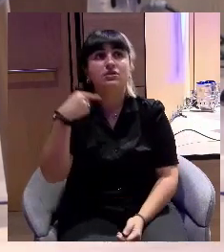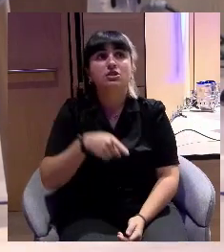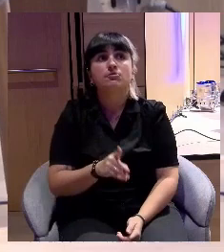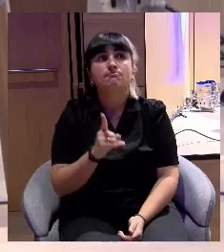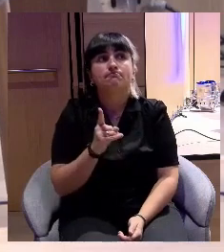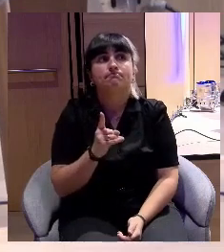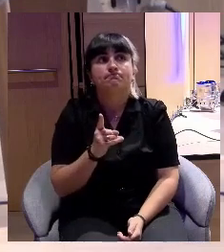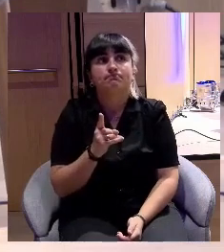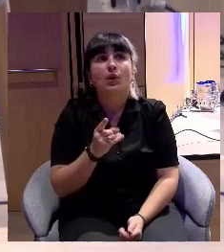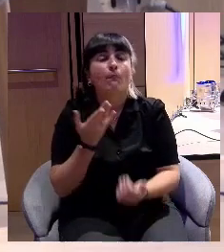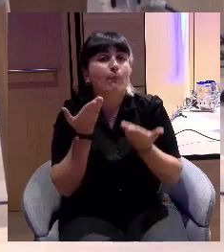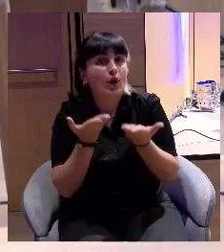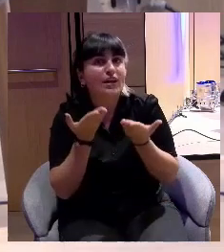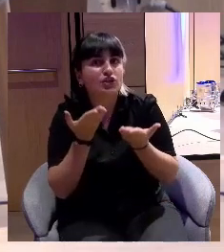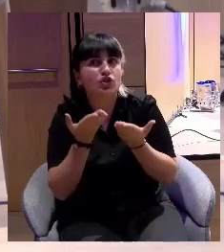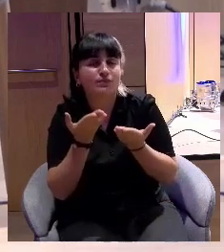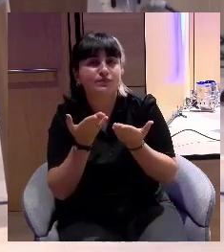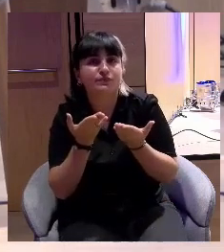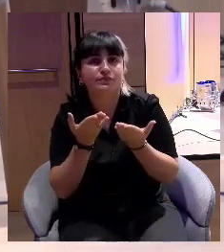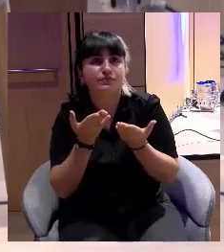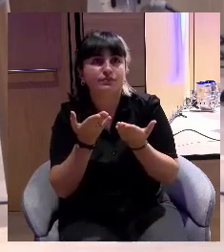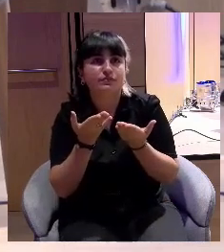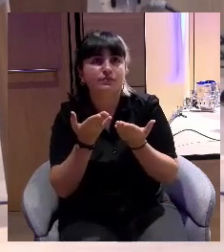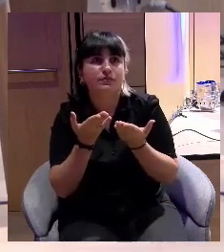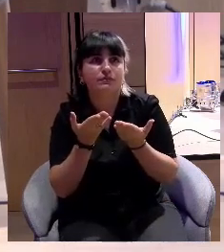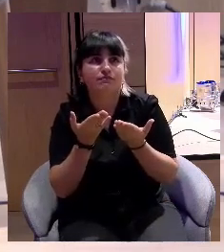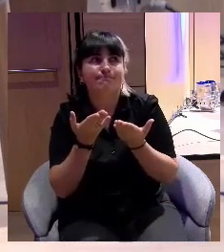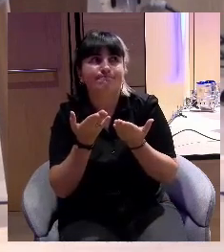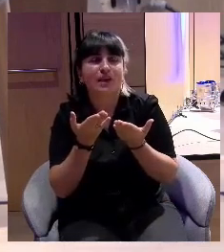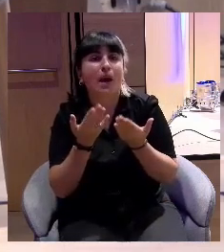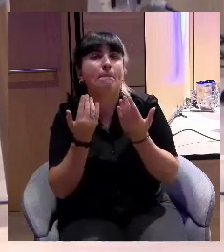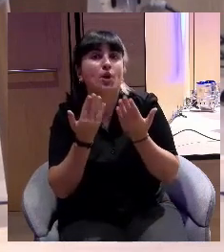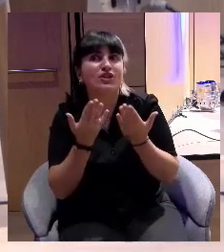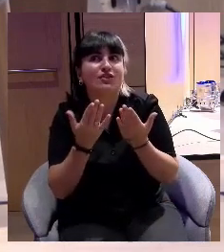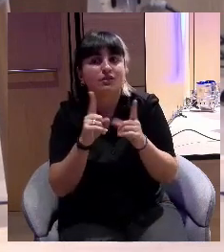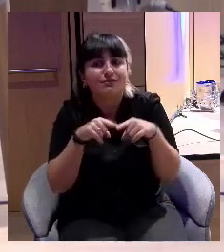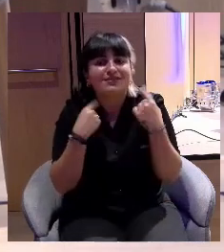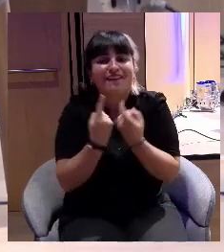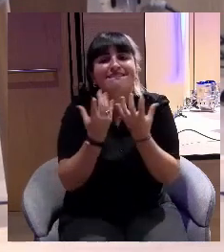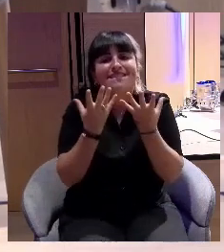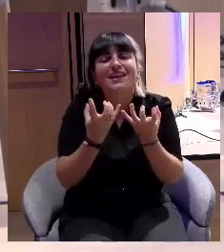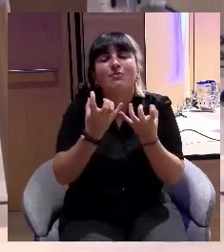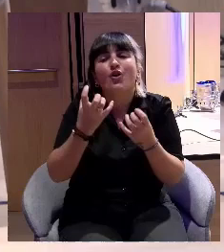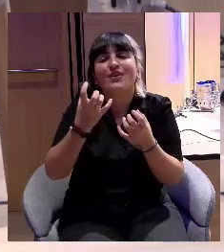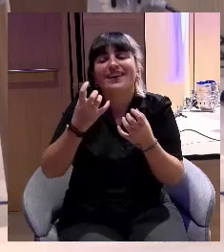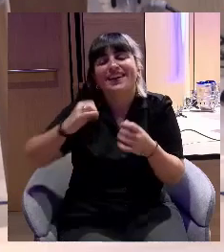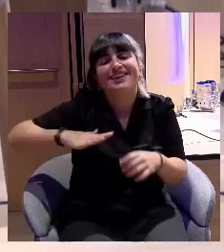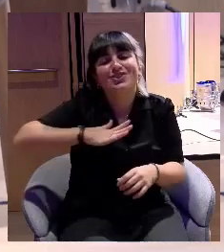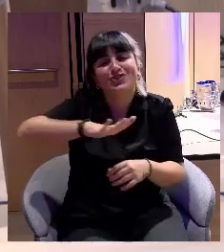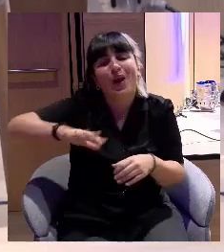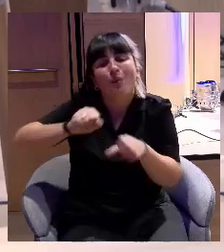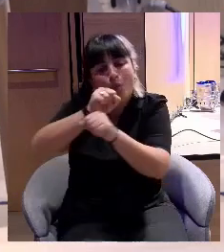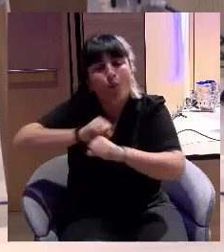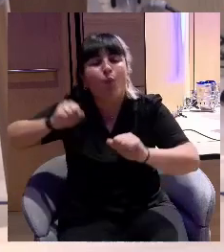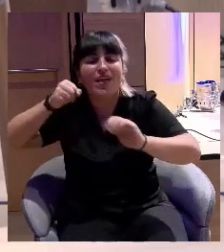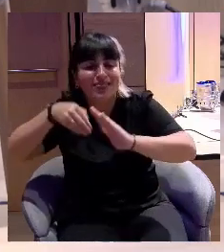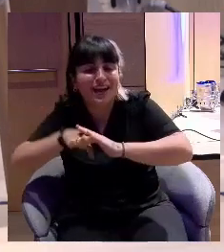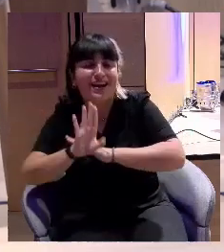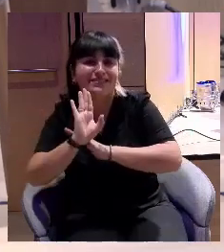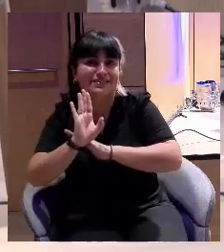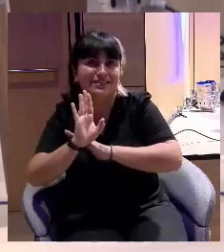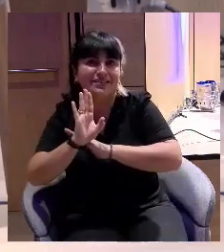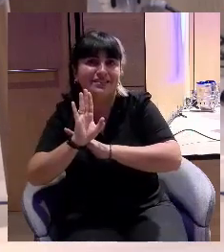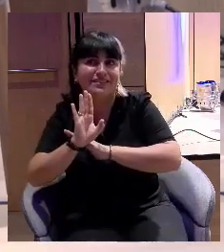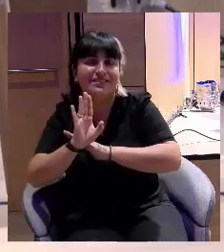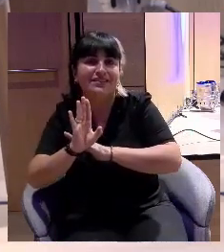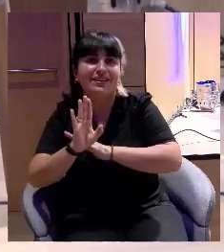y que así como queremos que otros lo usen, que sea sostenible desde ese lado, como también lo fue